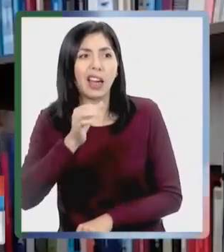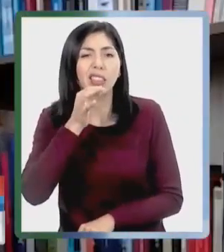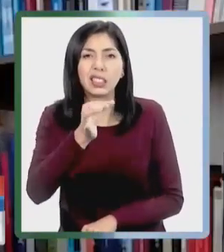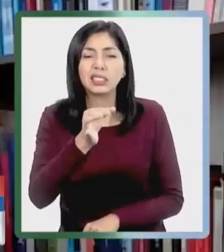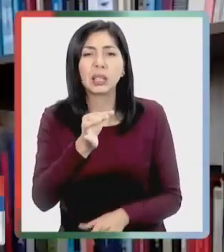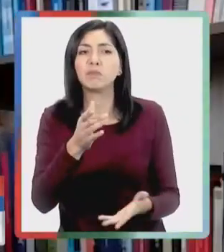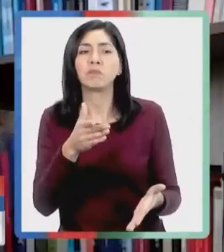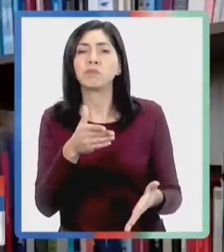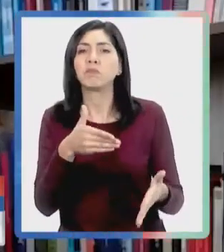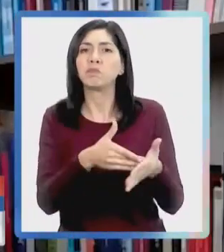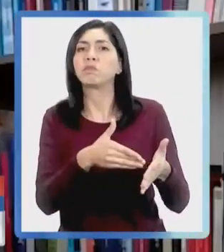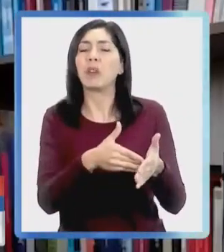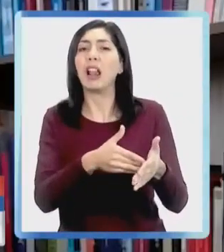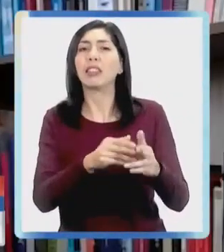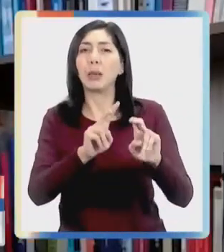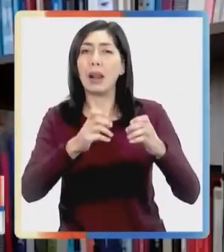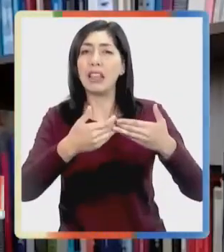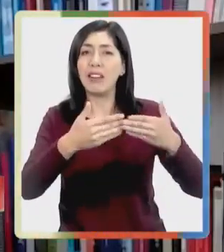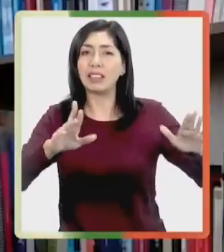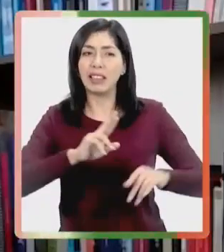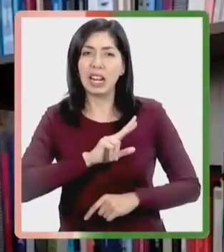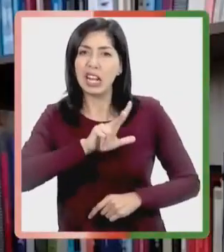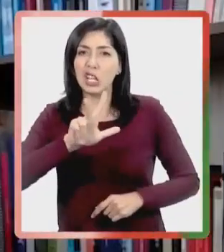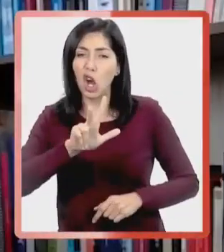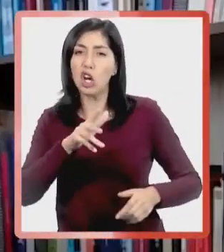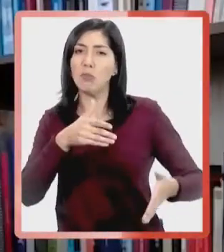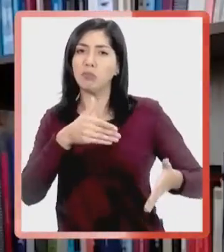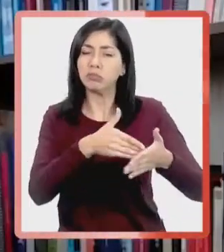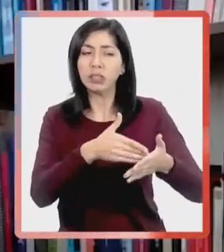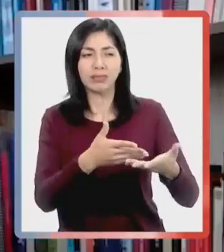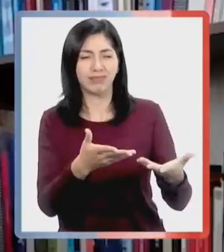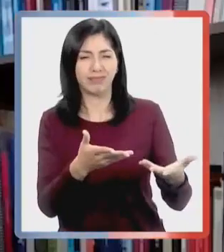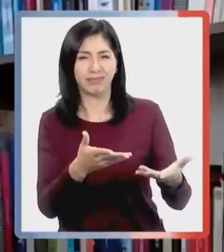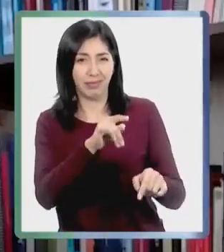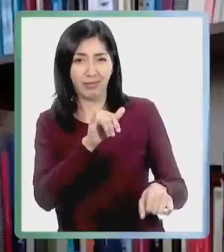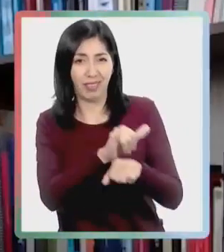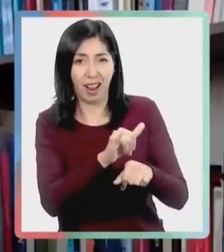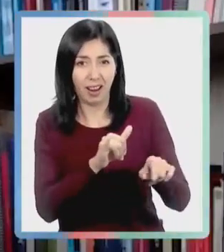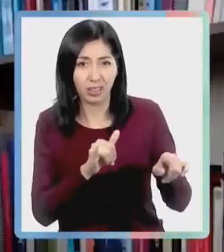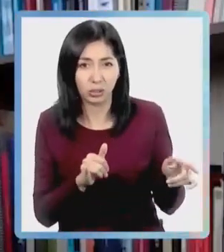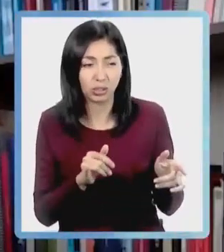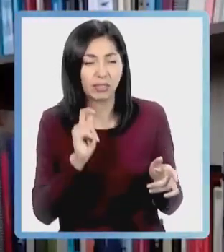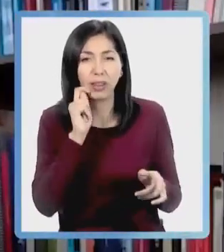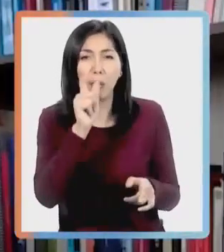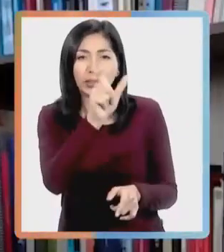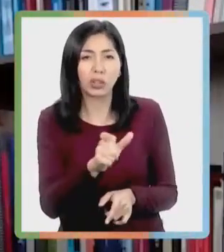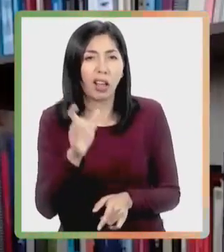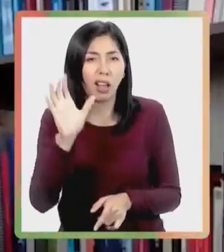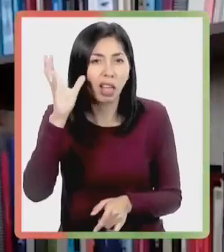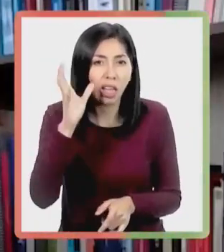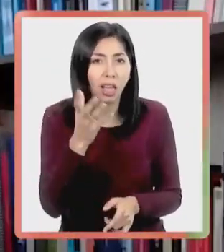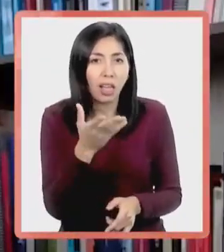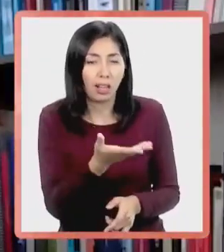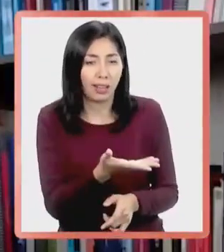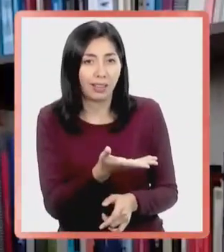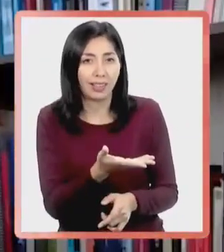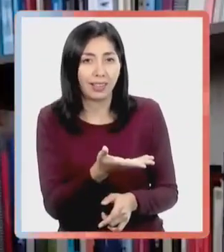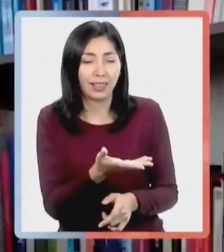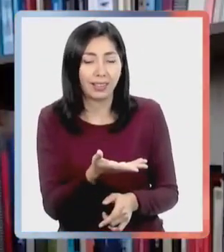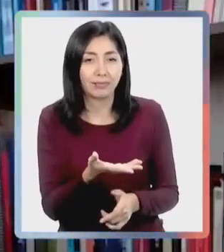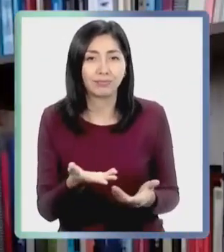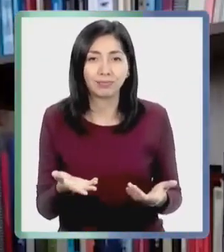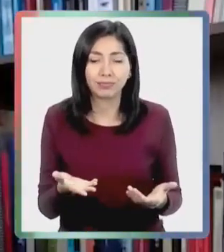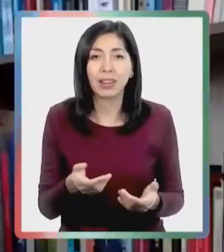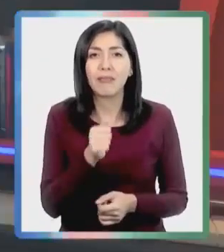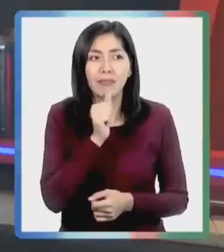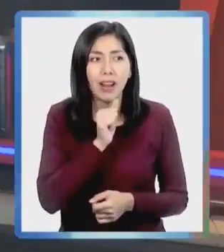religiones. Y la verdad es que eso es una falacia desde su inicio, o una, digamos, comprensión. Yo no creo que ella esté tratando de engañar, pero probablemente